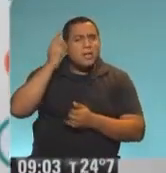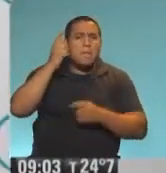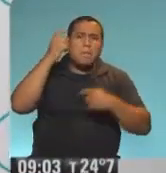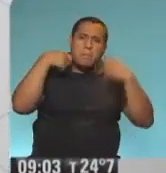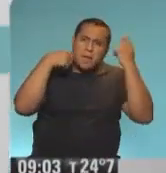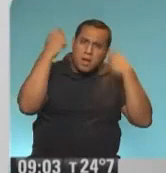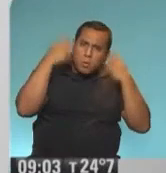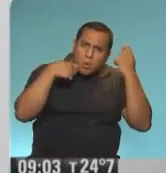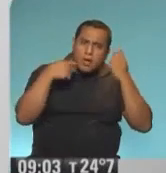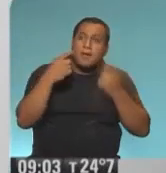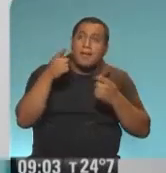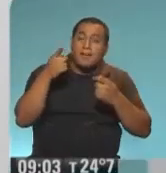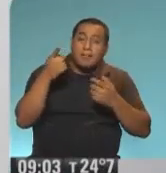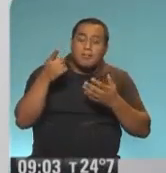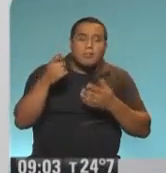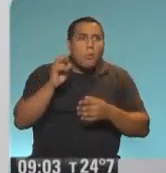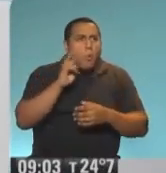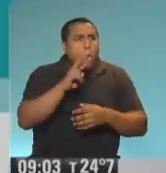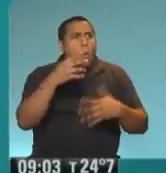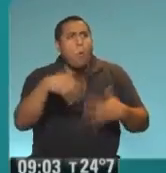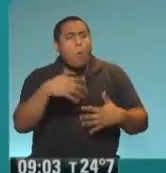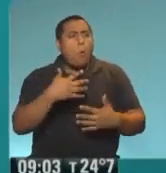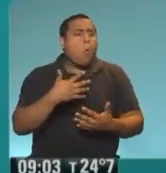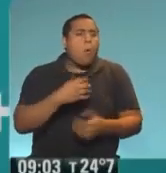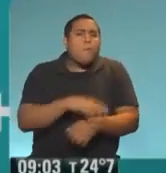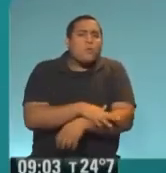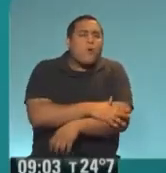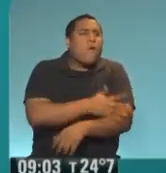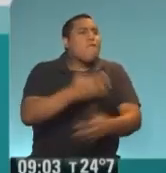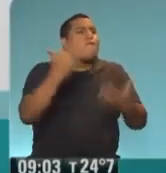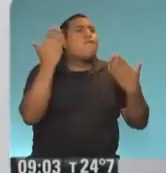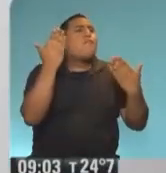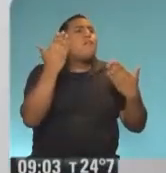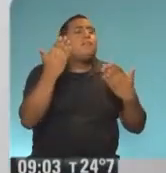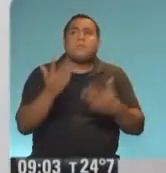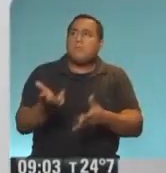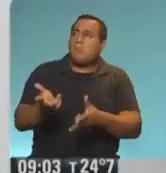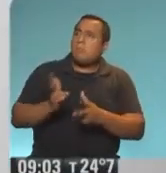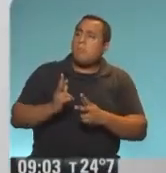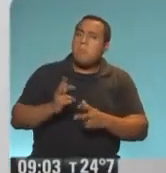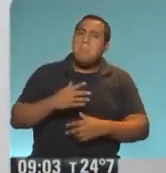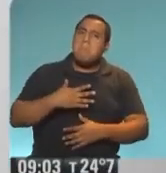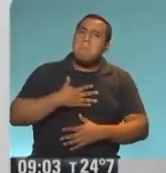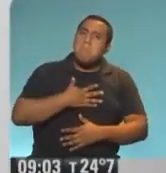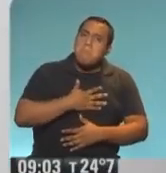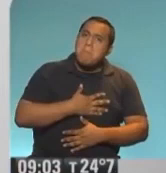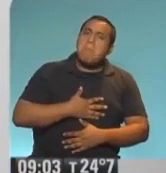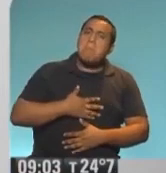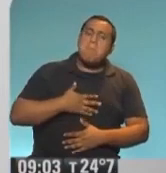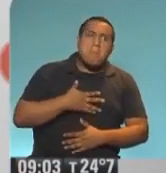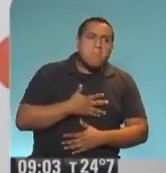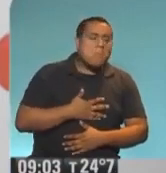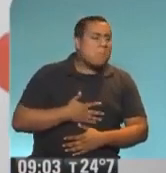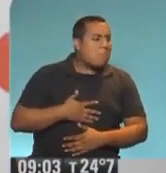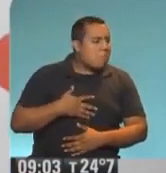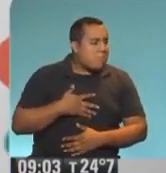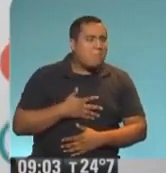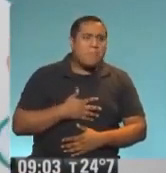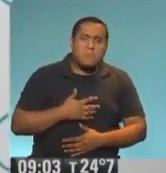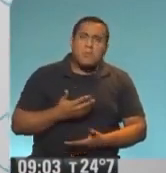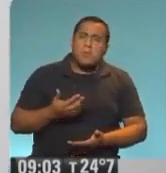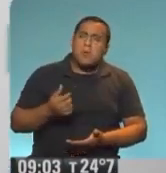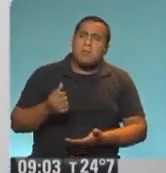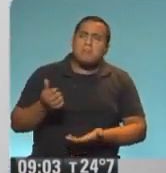Paraguay, viendo y emocionados y felicitando, entonces yo digo, que a veces que es país distinto, ¿no? Según